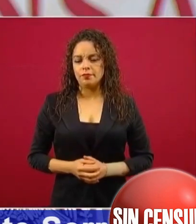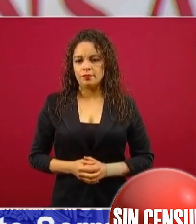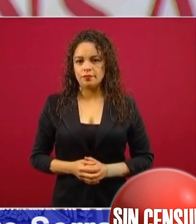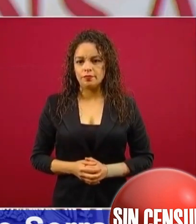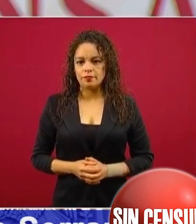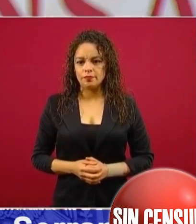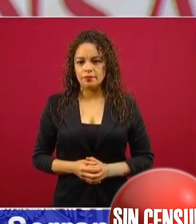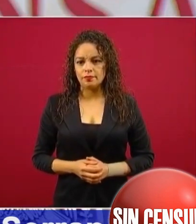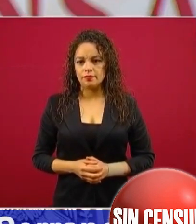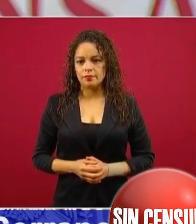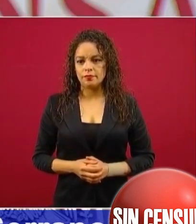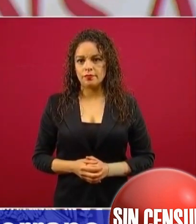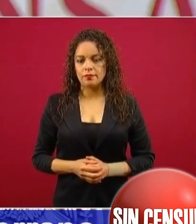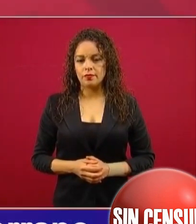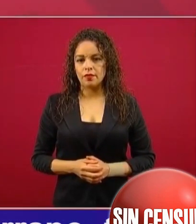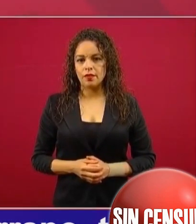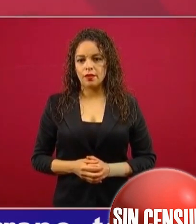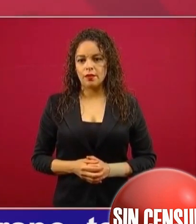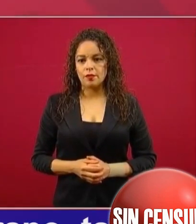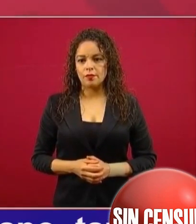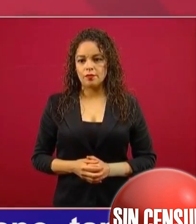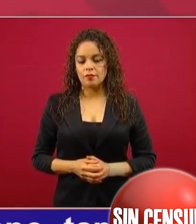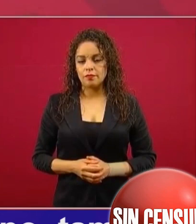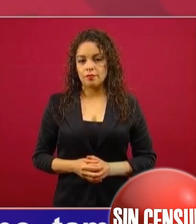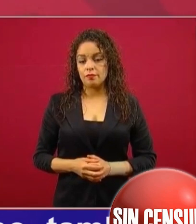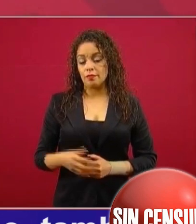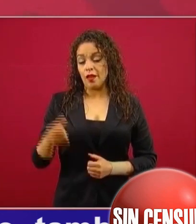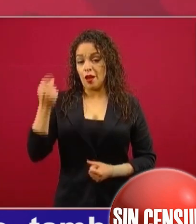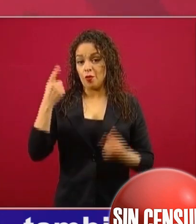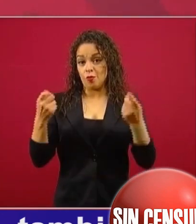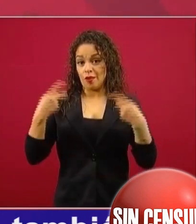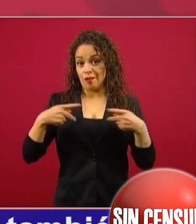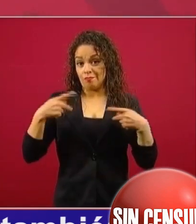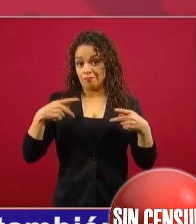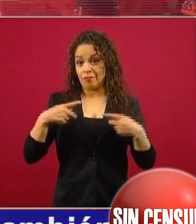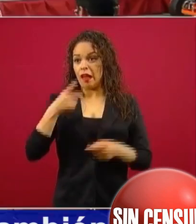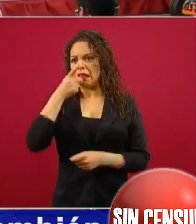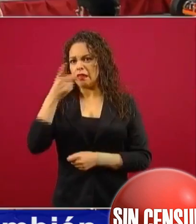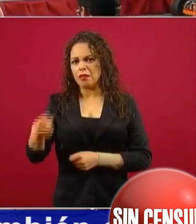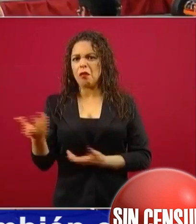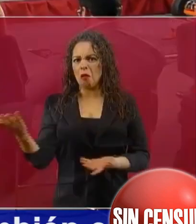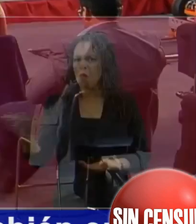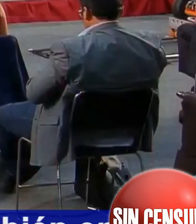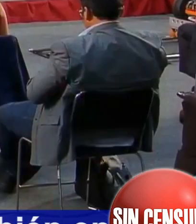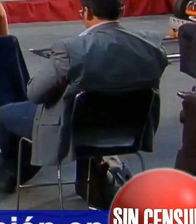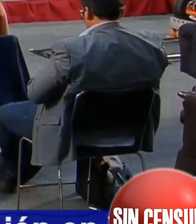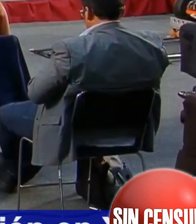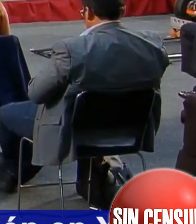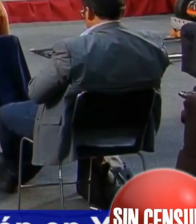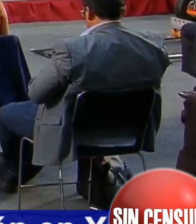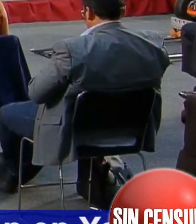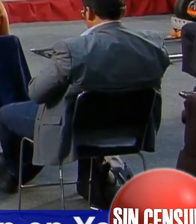Hay insensatos que dicen que fue un buen gobierno el de Porfirio Díaz.